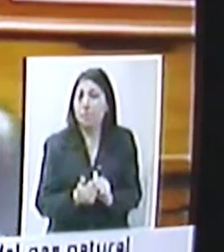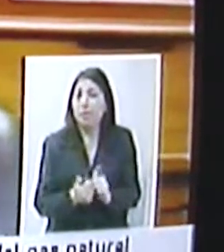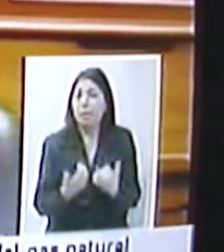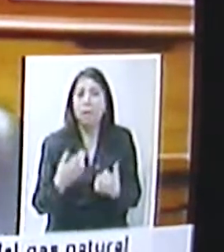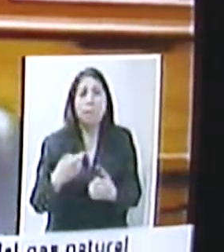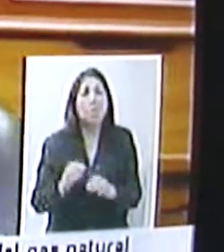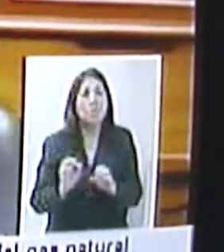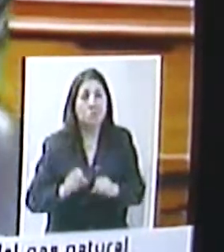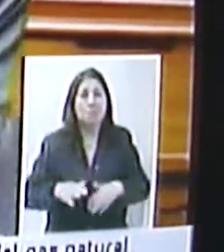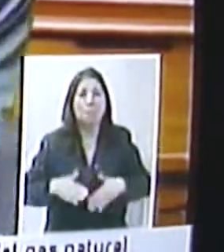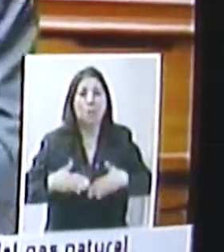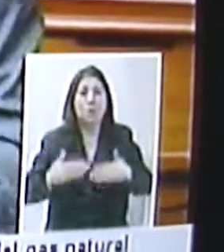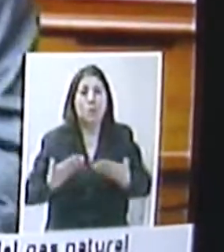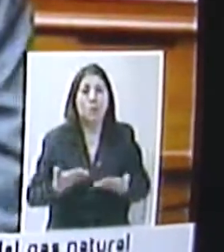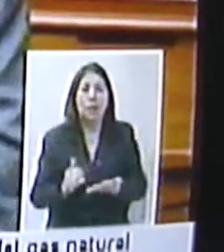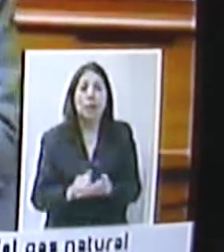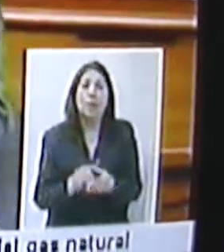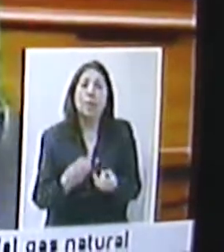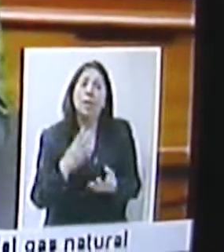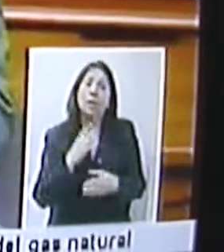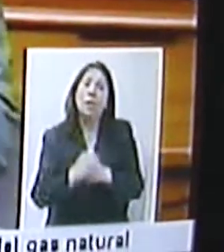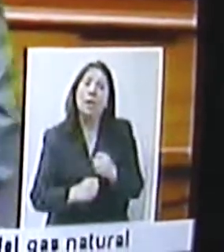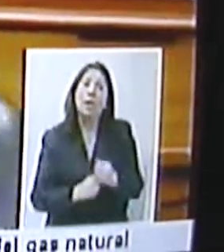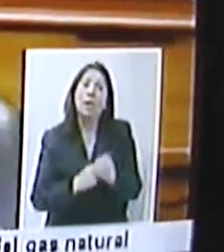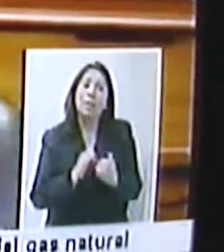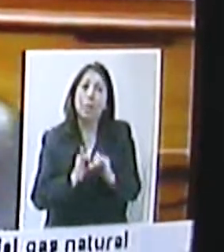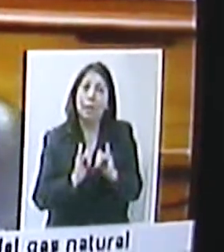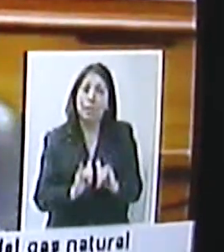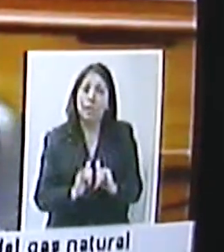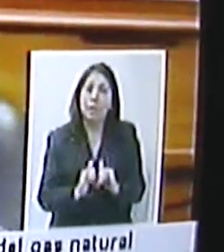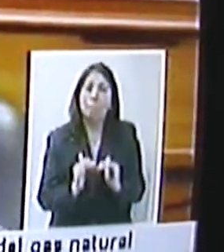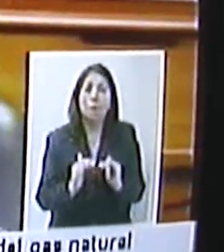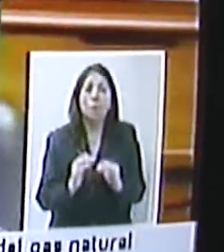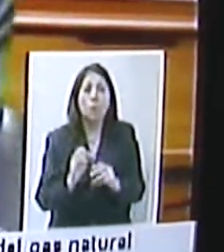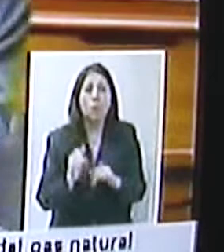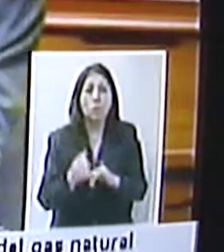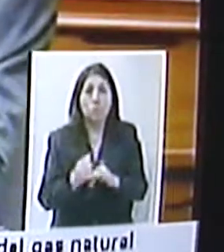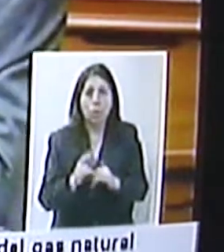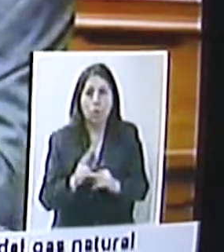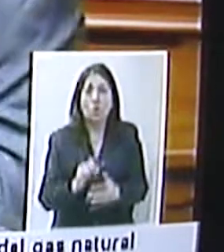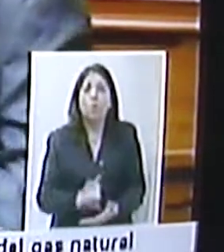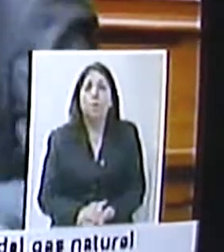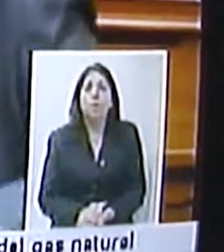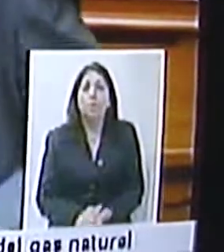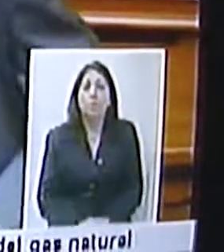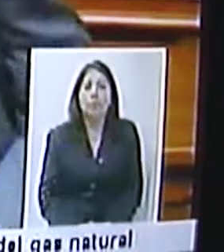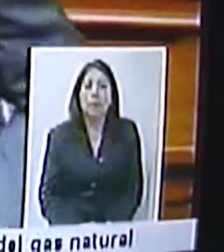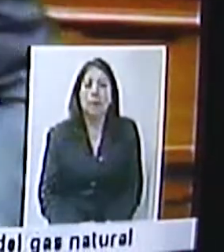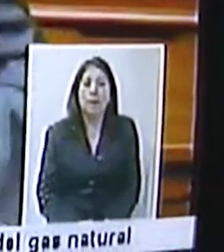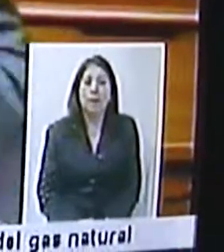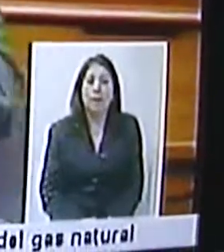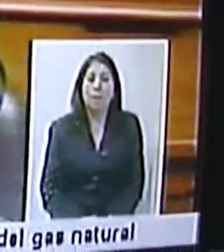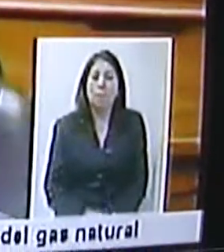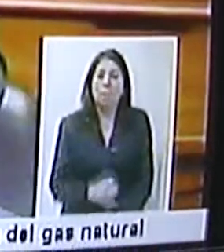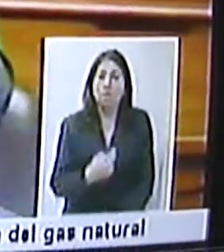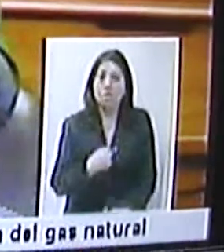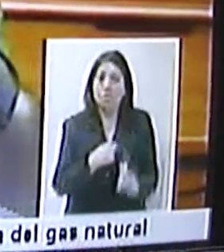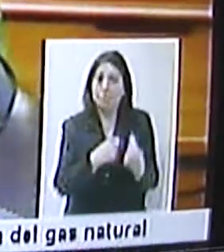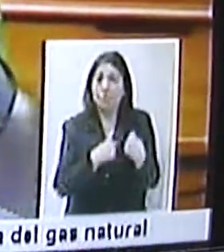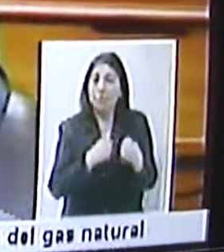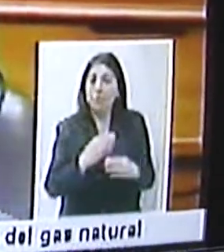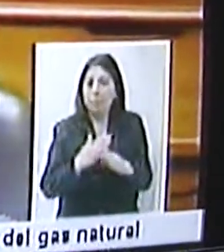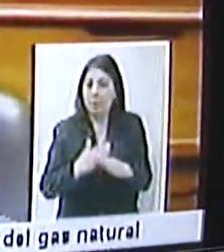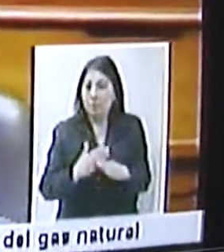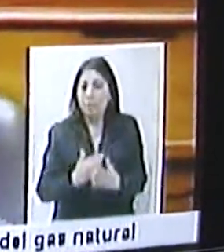esta posibilidad que tantos años ha sido aguardado por el Macrosur. Consiguientemente, mi compromiso firme de